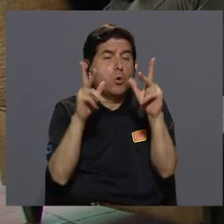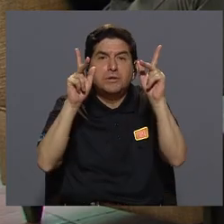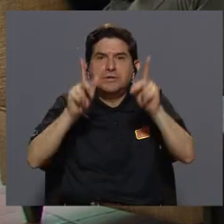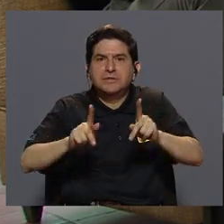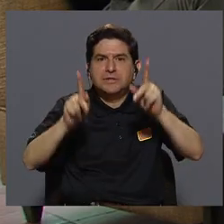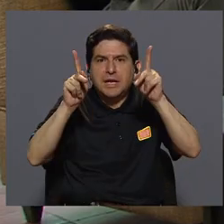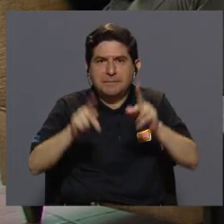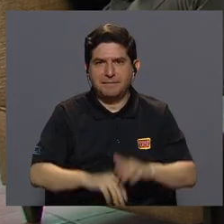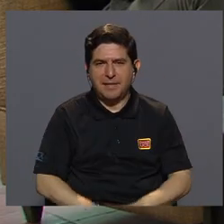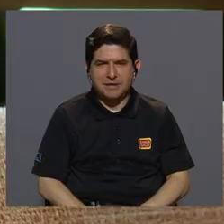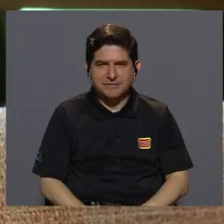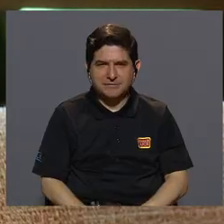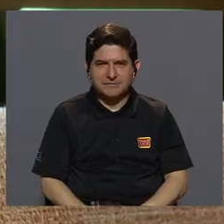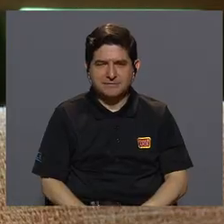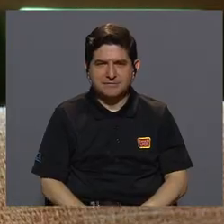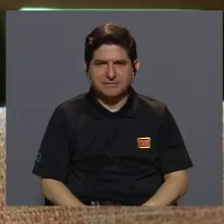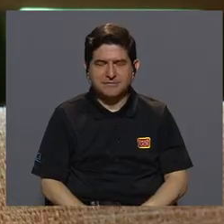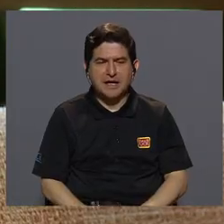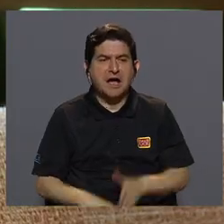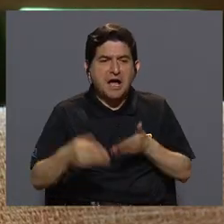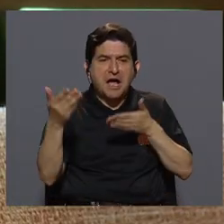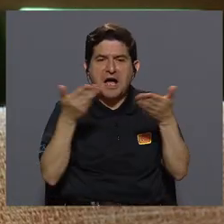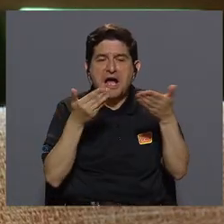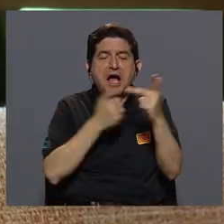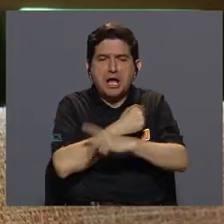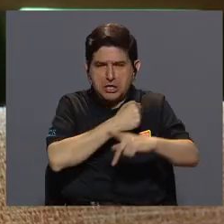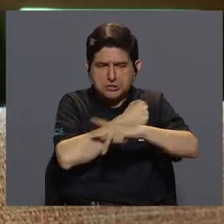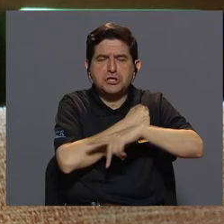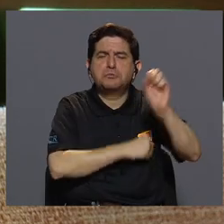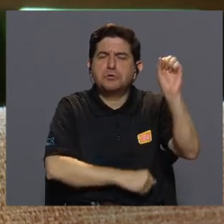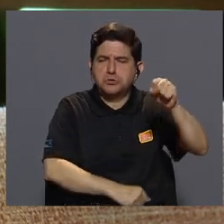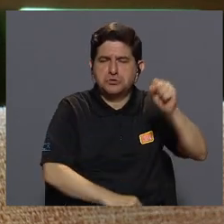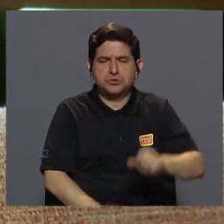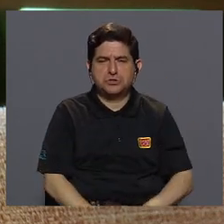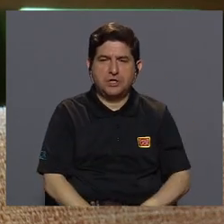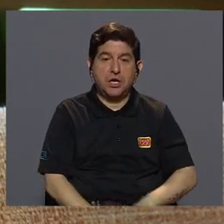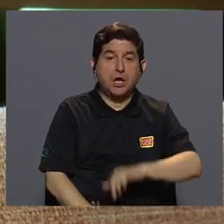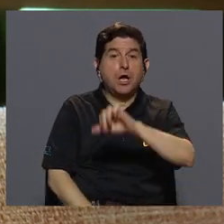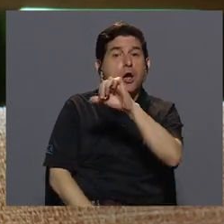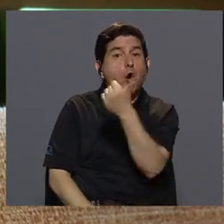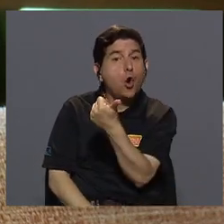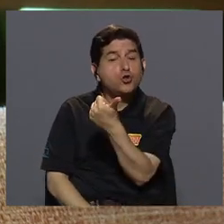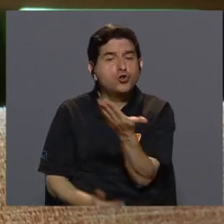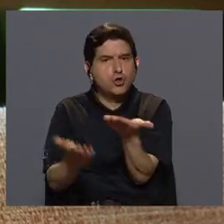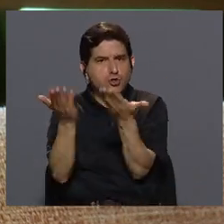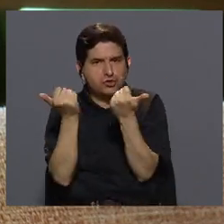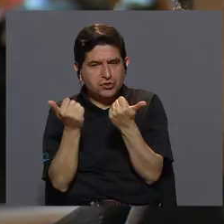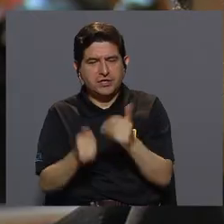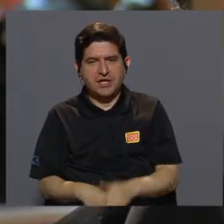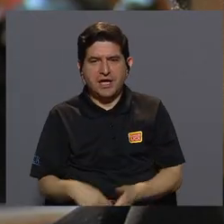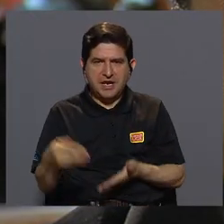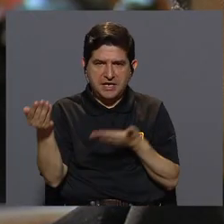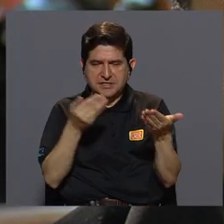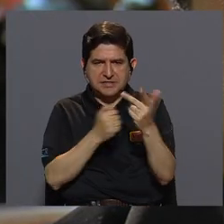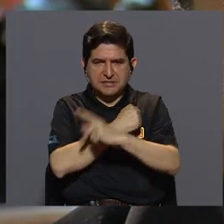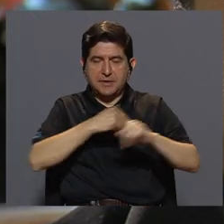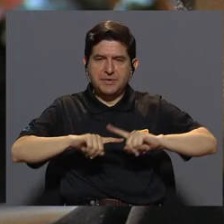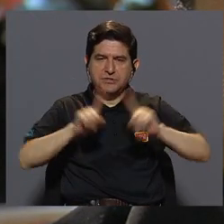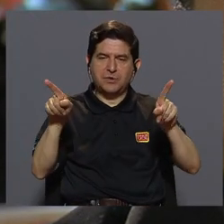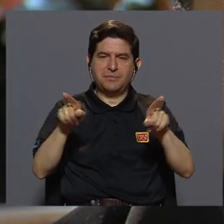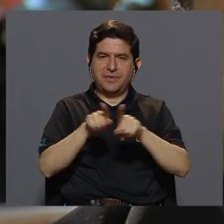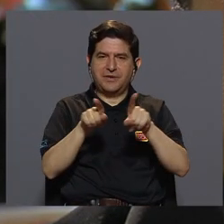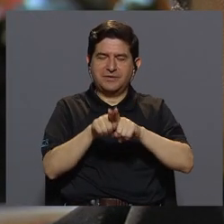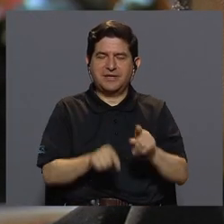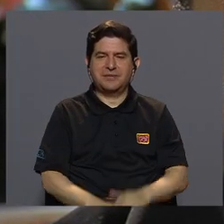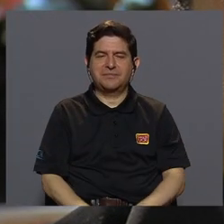muchos que están verdaderamente para el servicio del país. Otros que quieren servirle al país,